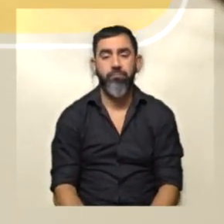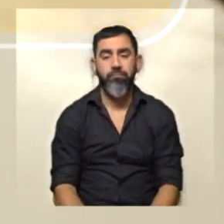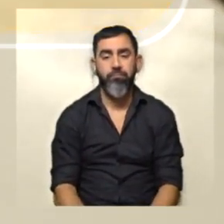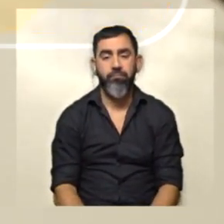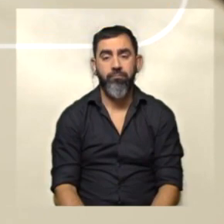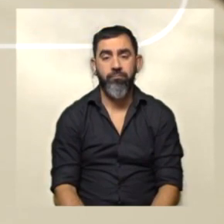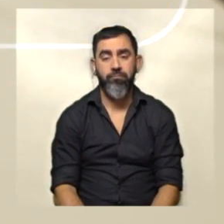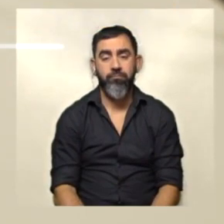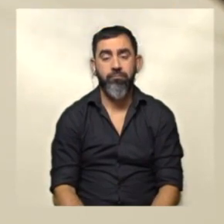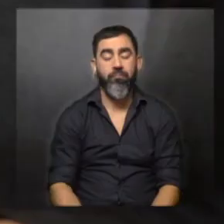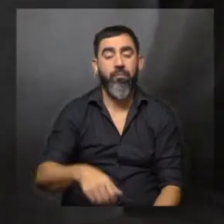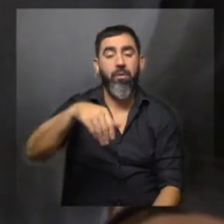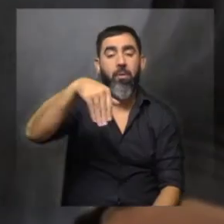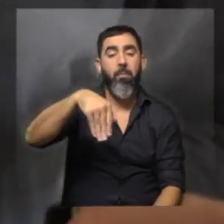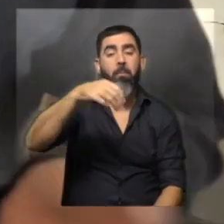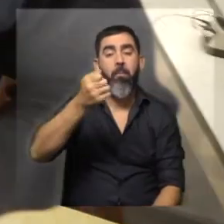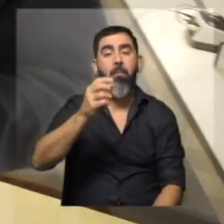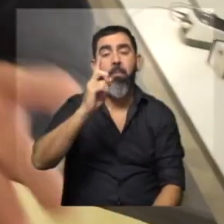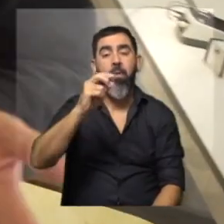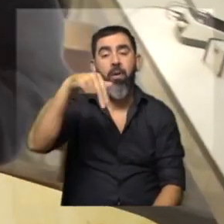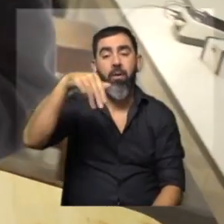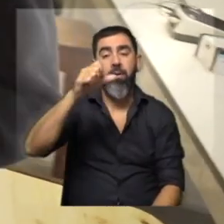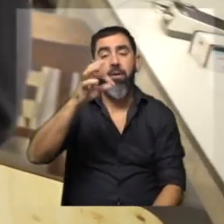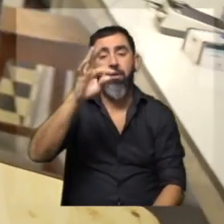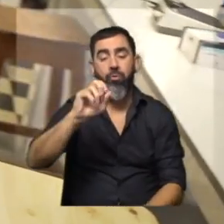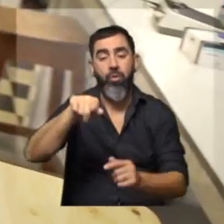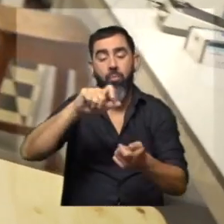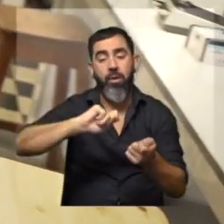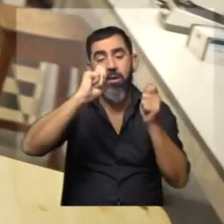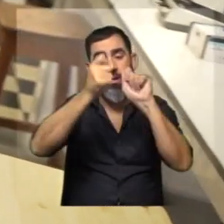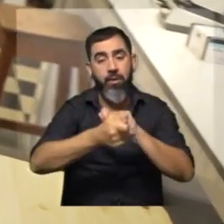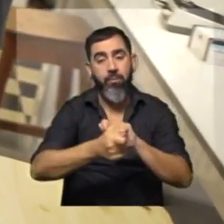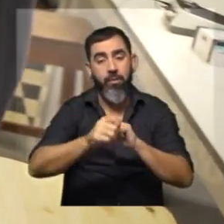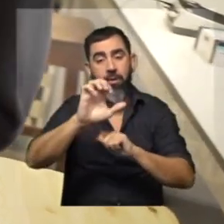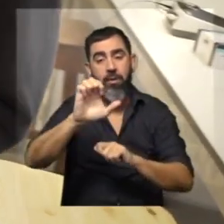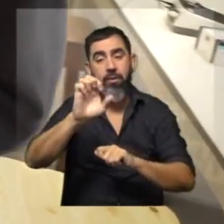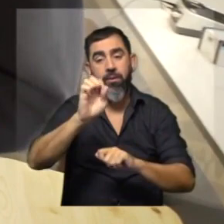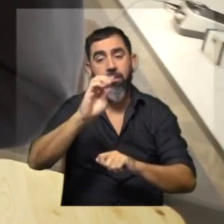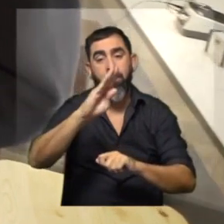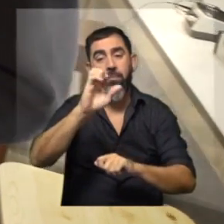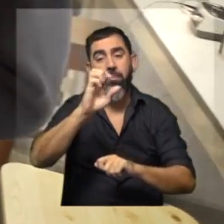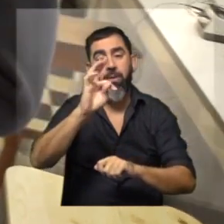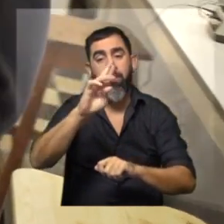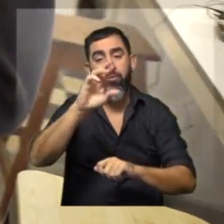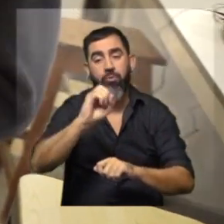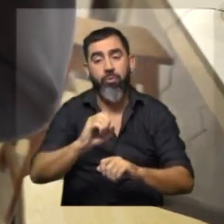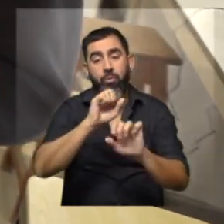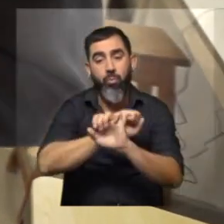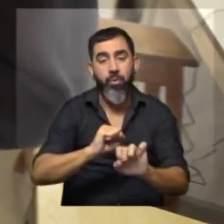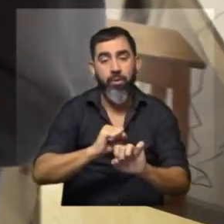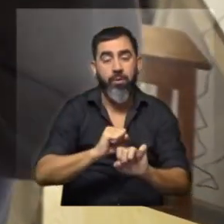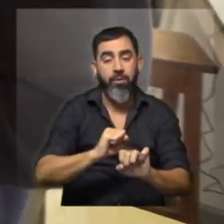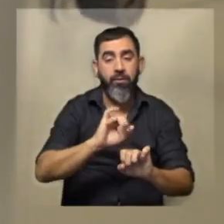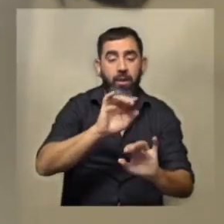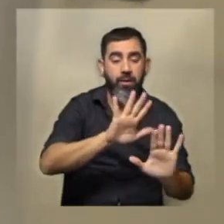Es un campo magnético que se traduce después en un espectro y en función de ese espectro uno puede decir se encuentra